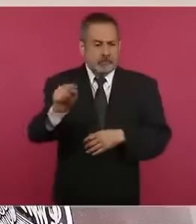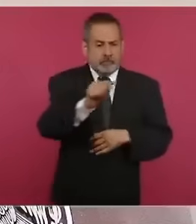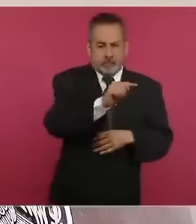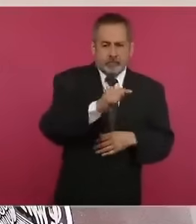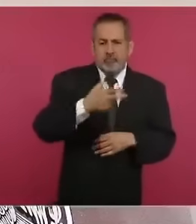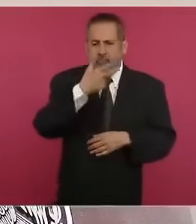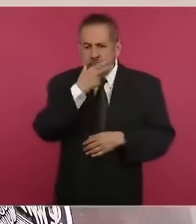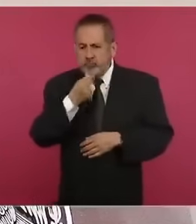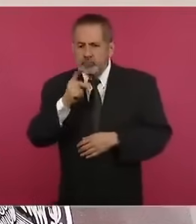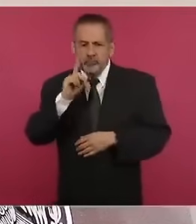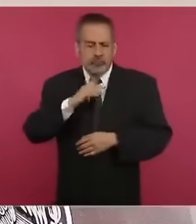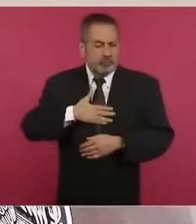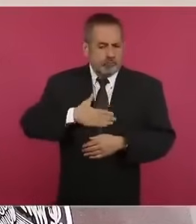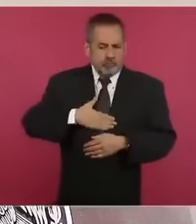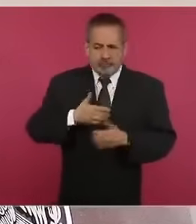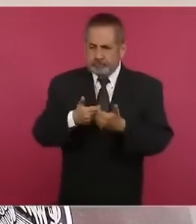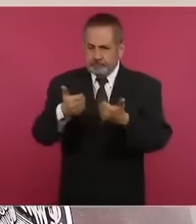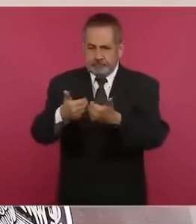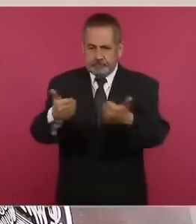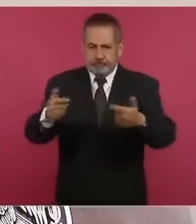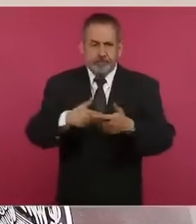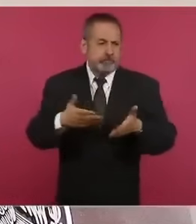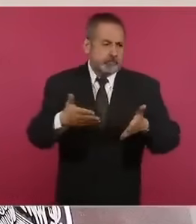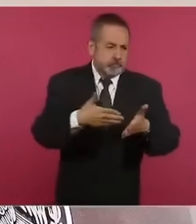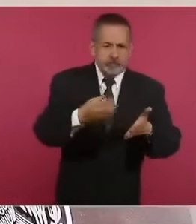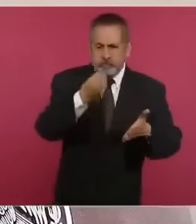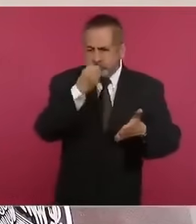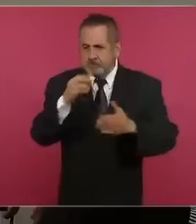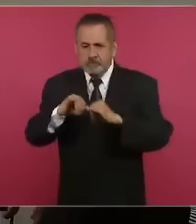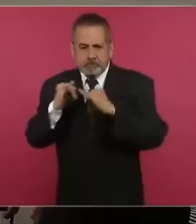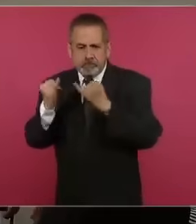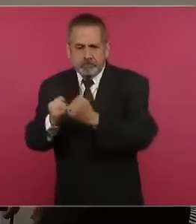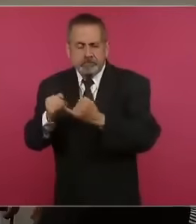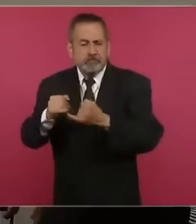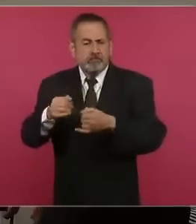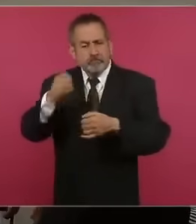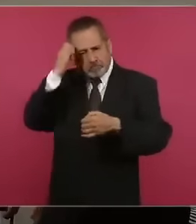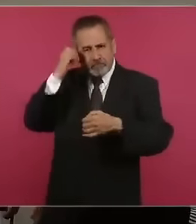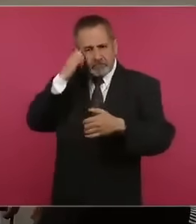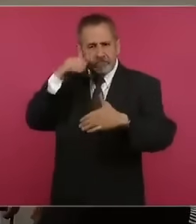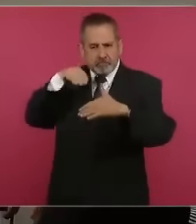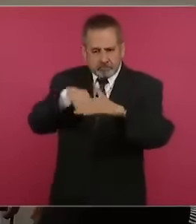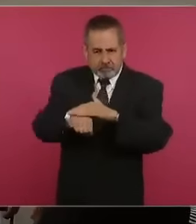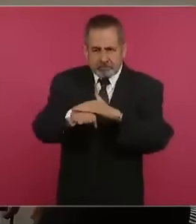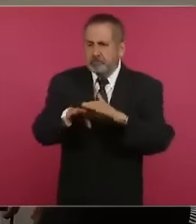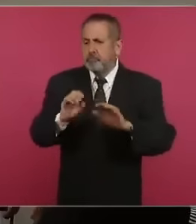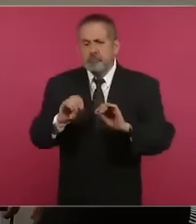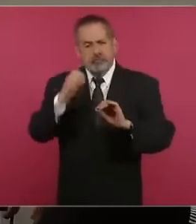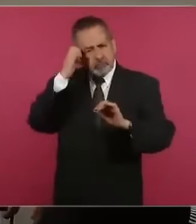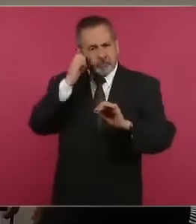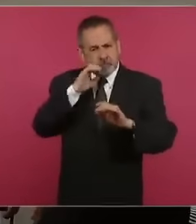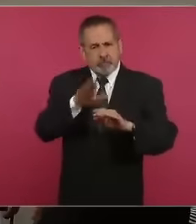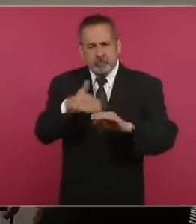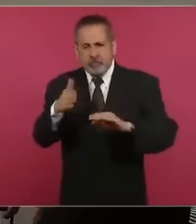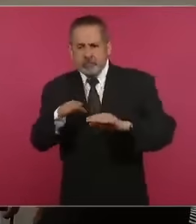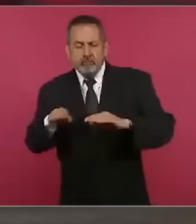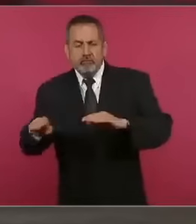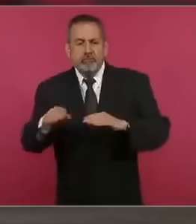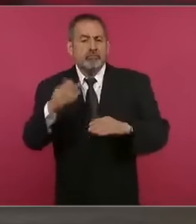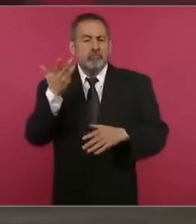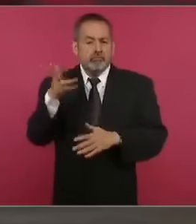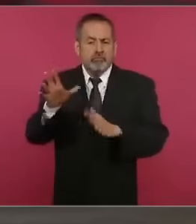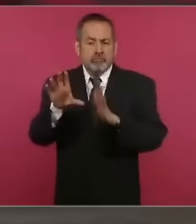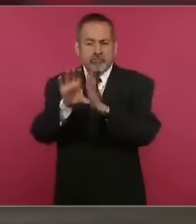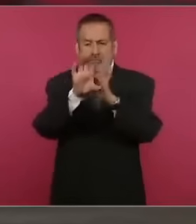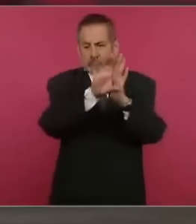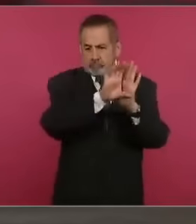hombres y mujeres, cocina, comedor, sala de juntas, estacionamiento cubierto y descubierto y 10 habitaciones.